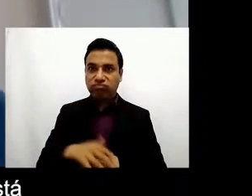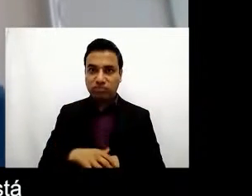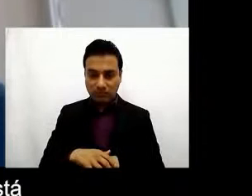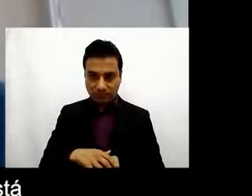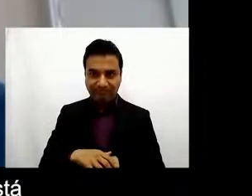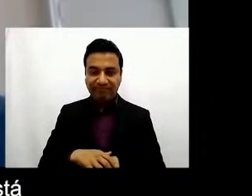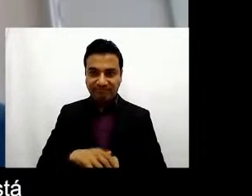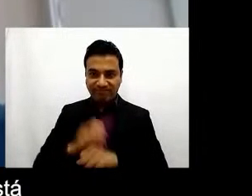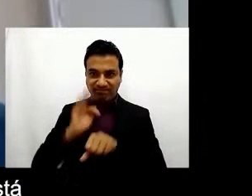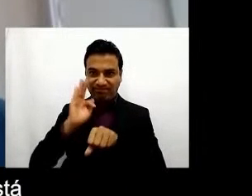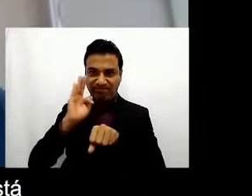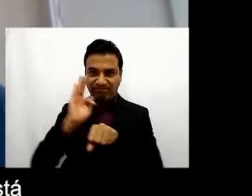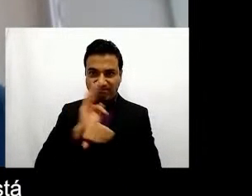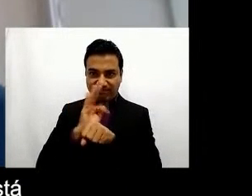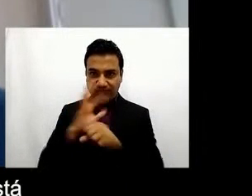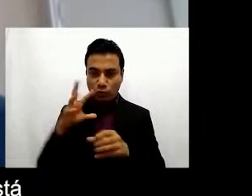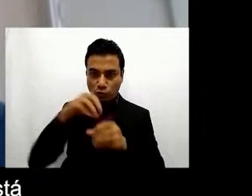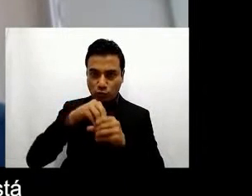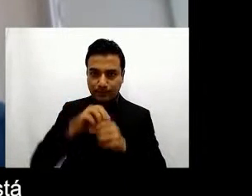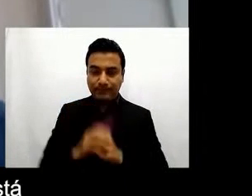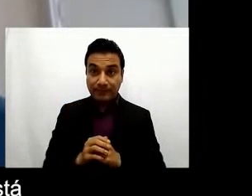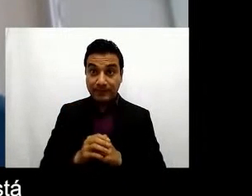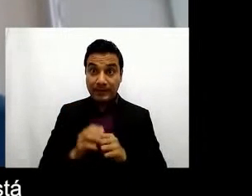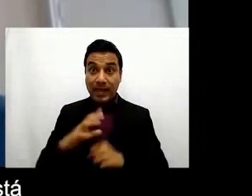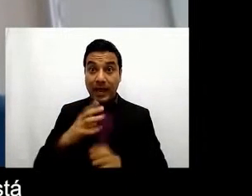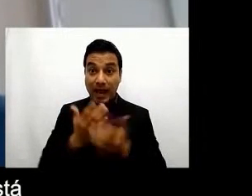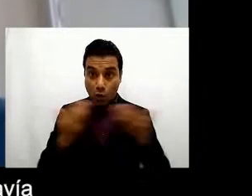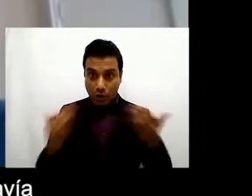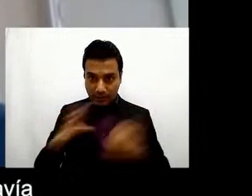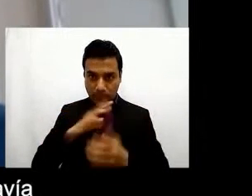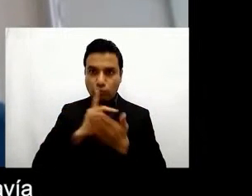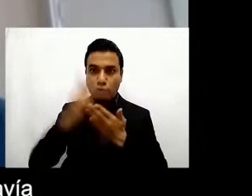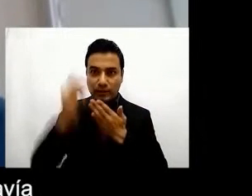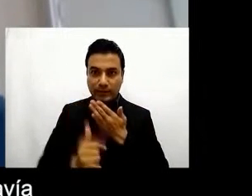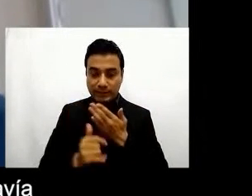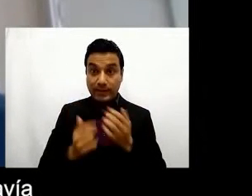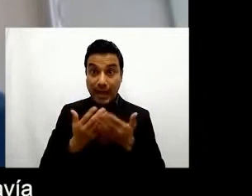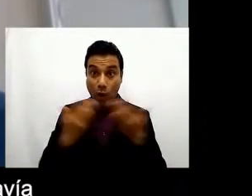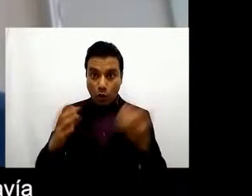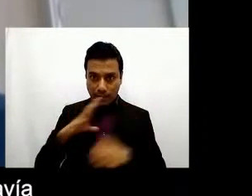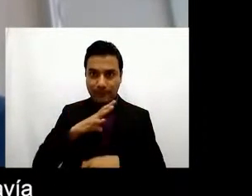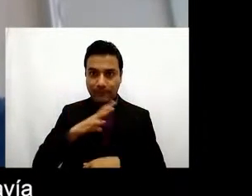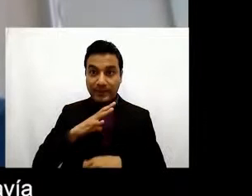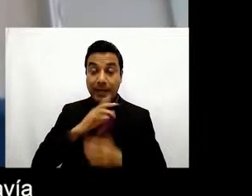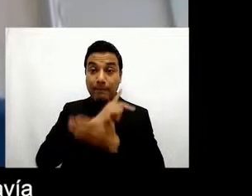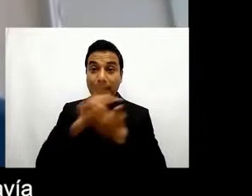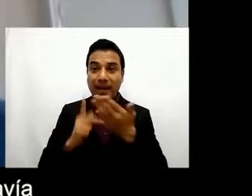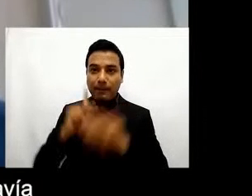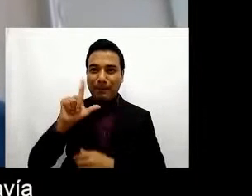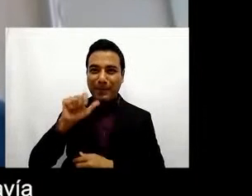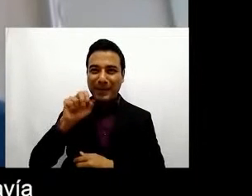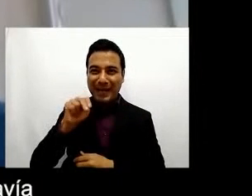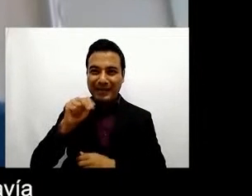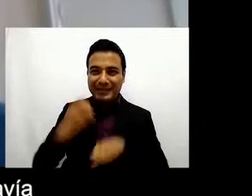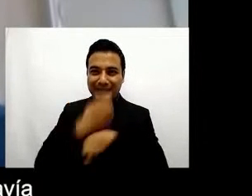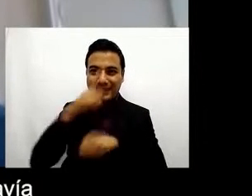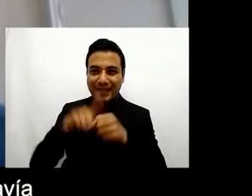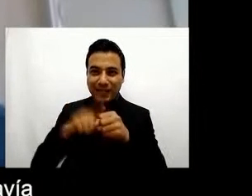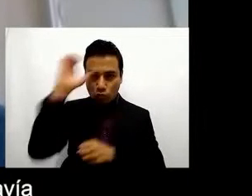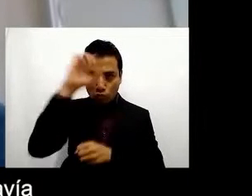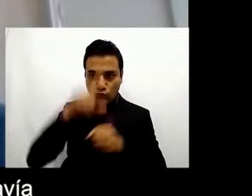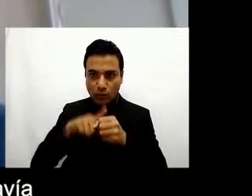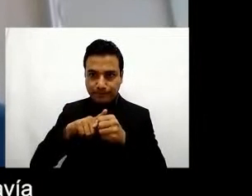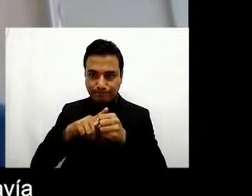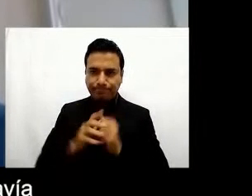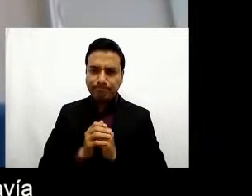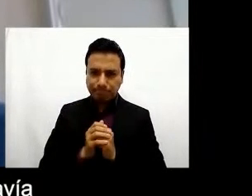amplios. Actualmente está en proceso un plan estatal de cultura que es interesante y amplio. Pero yo diría todavía